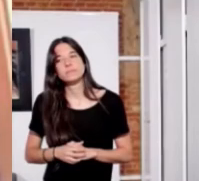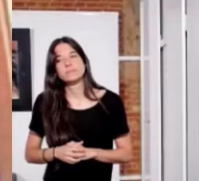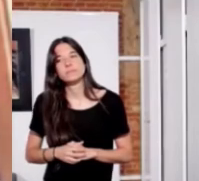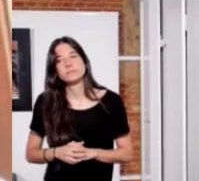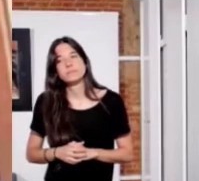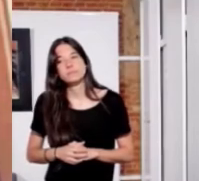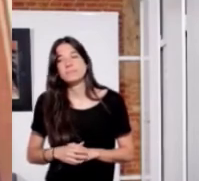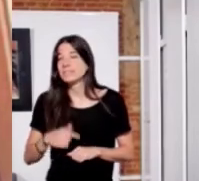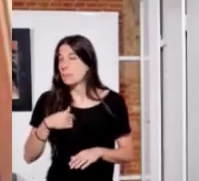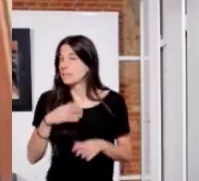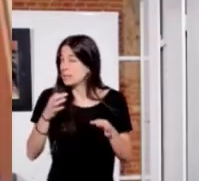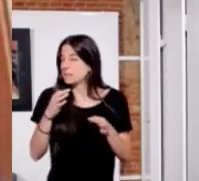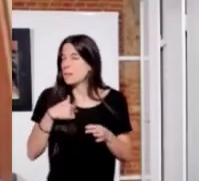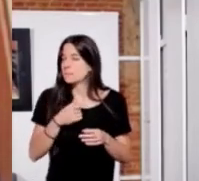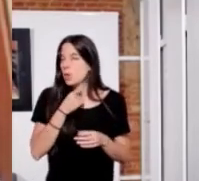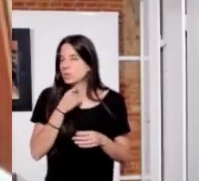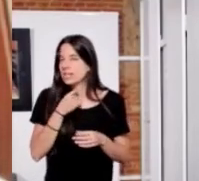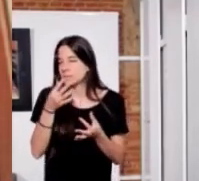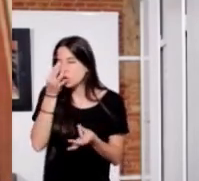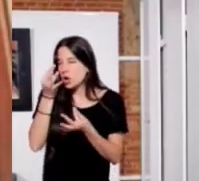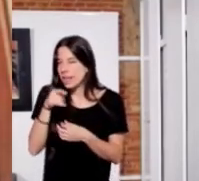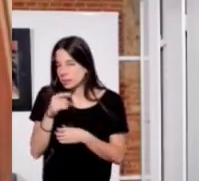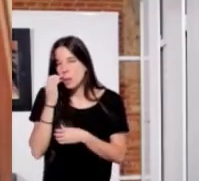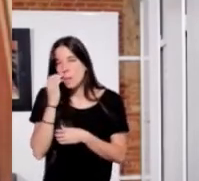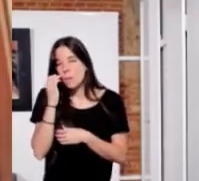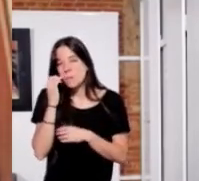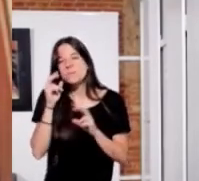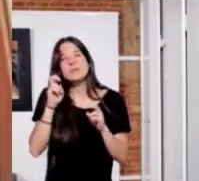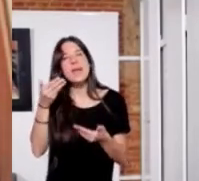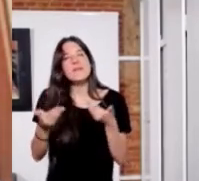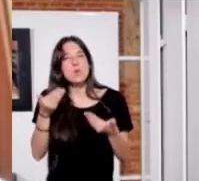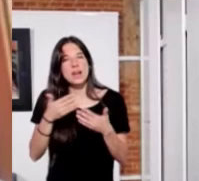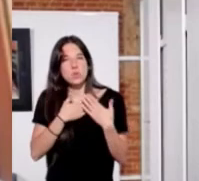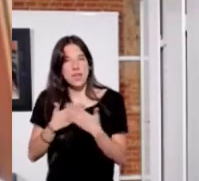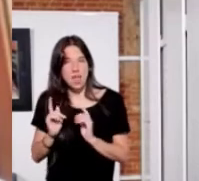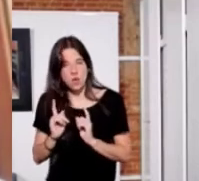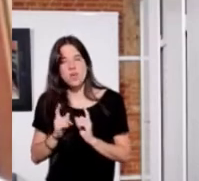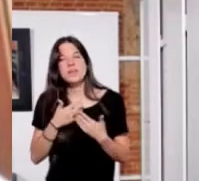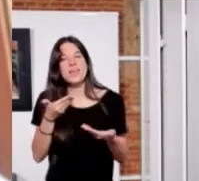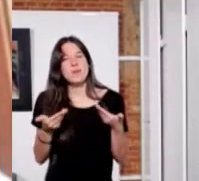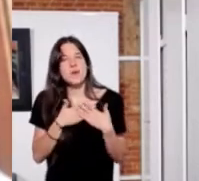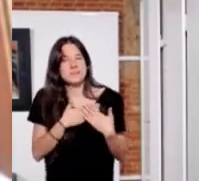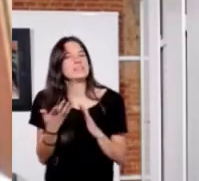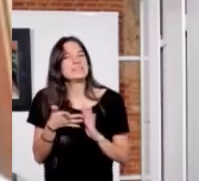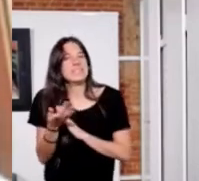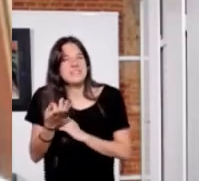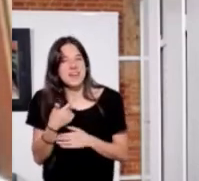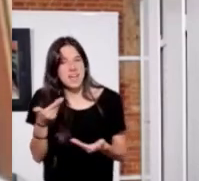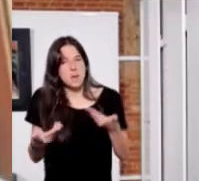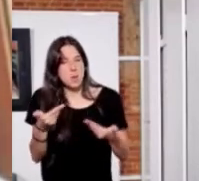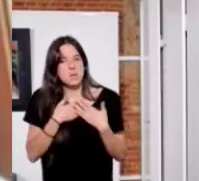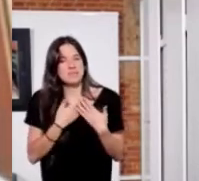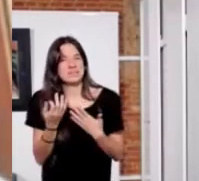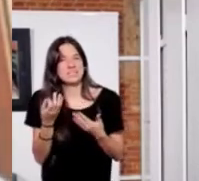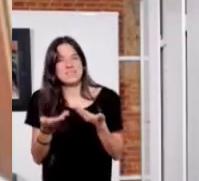gusta siempre concretar esto en esto de evaluar el voluntariado, ¿no? Evaluar el voluntariado. ¿Qué significa evaluar el